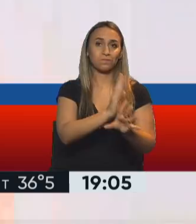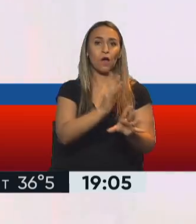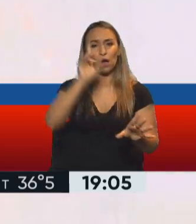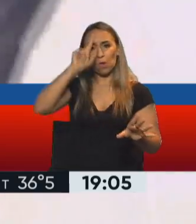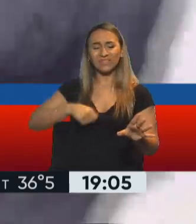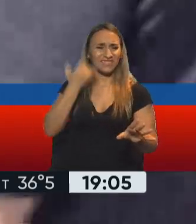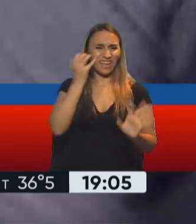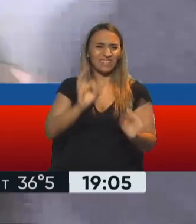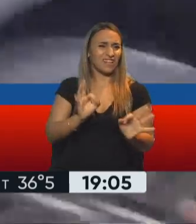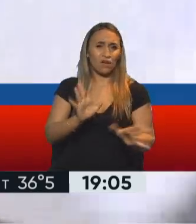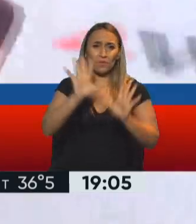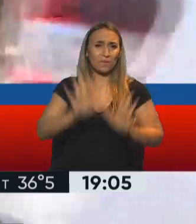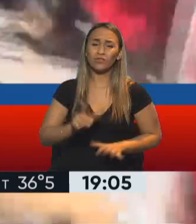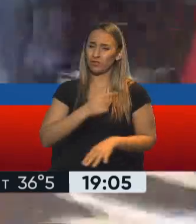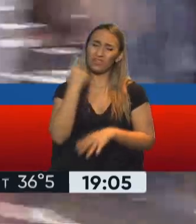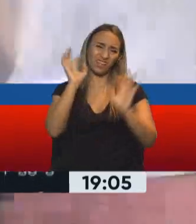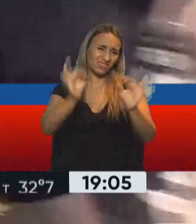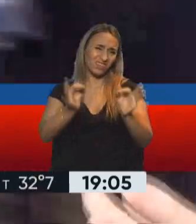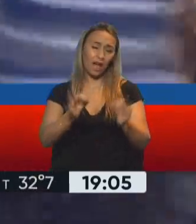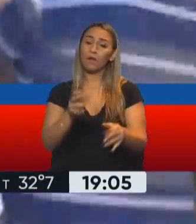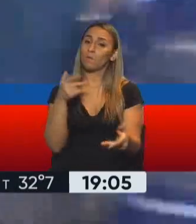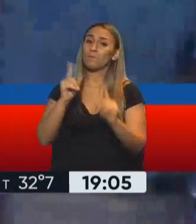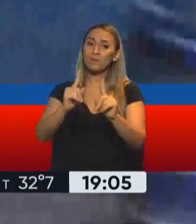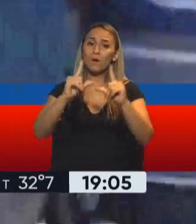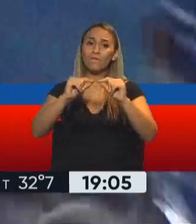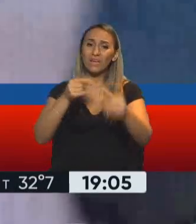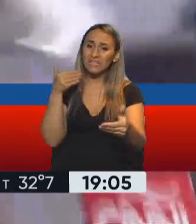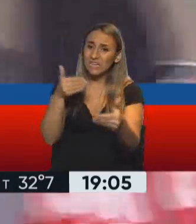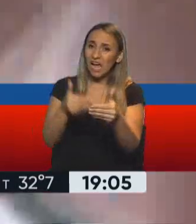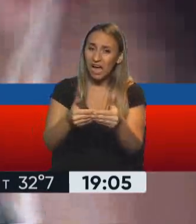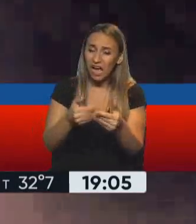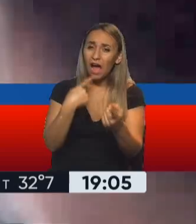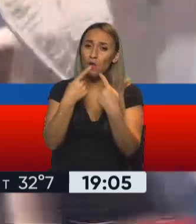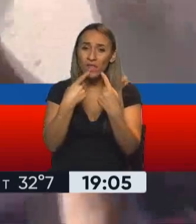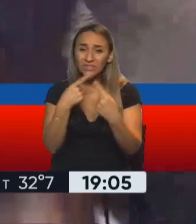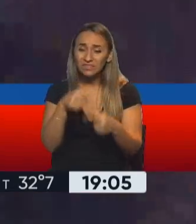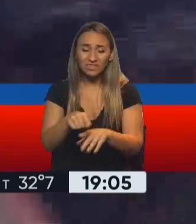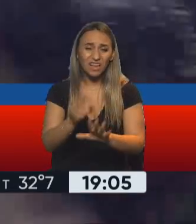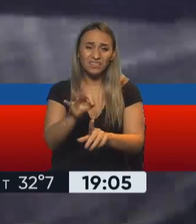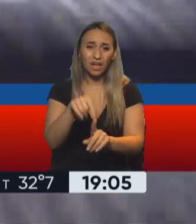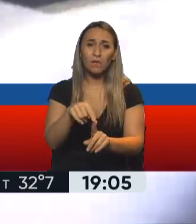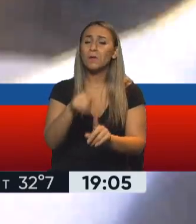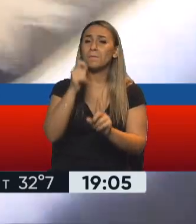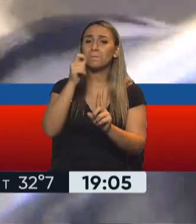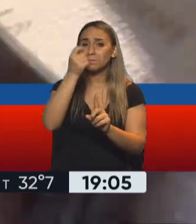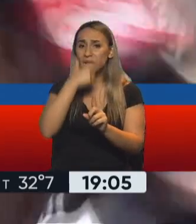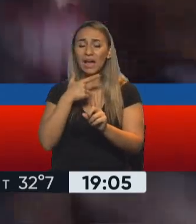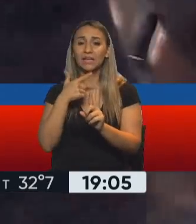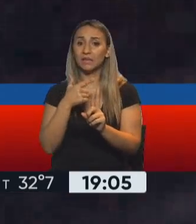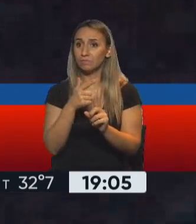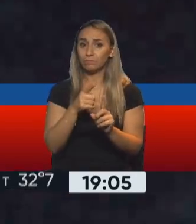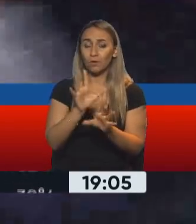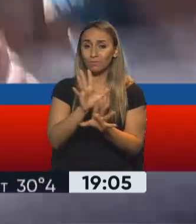Es decir, que todos sabían, antes de llegar a la audiencia, que Macri no estaba relevado del secreto. Esperaron hasta ese